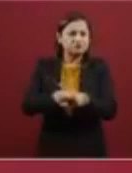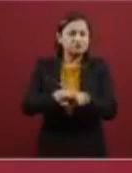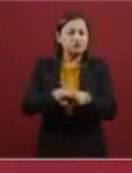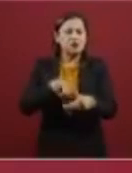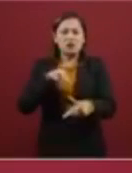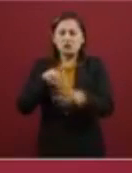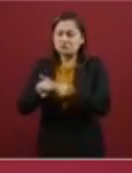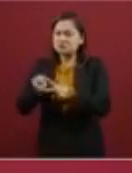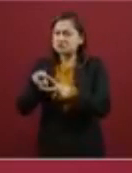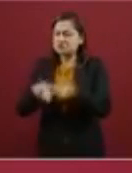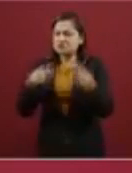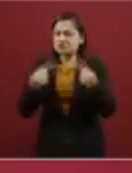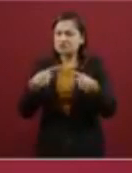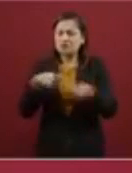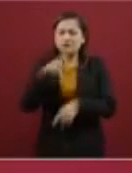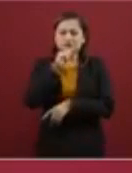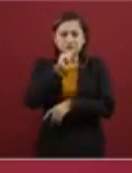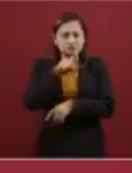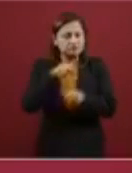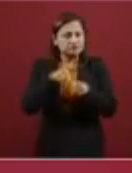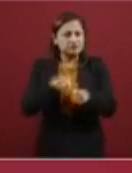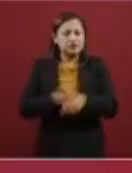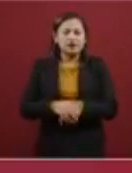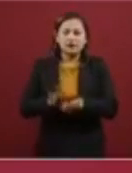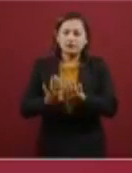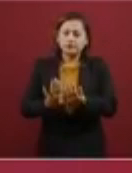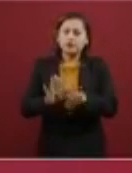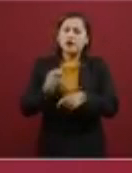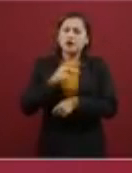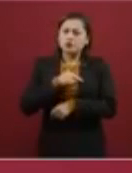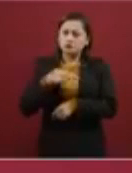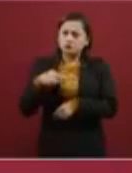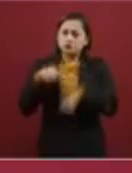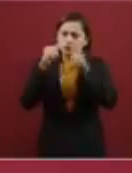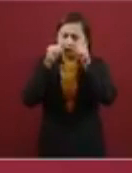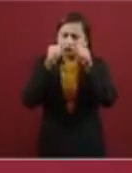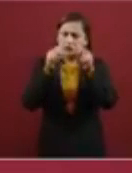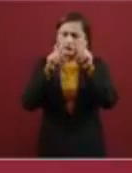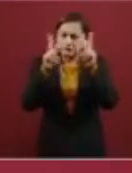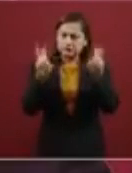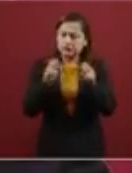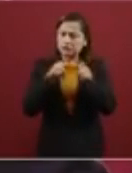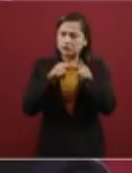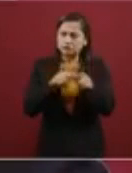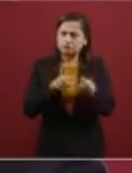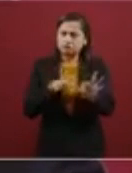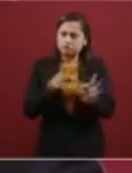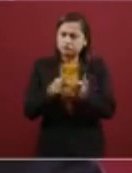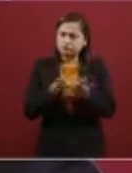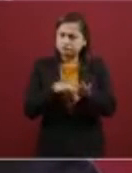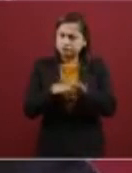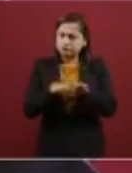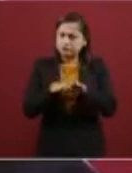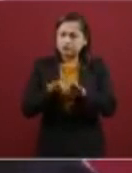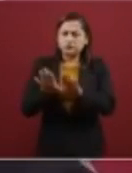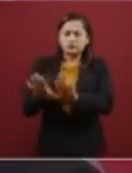gobierno. Estamos nosotros atendiendo este tema, Jorge.